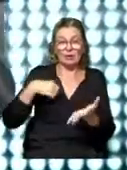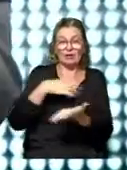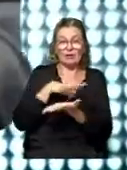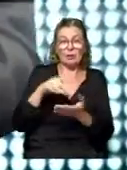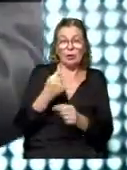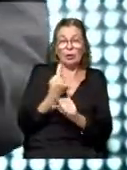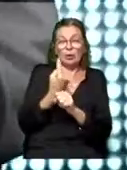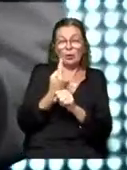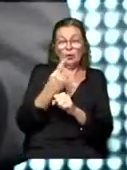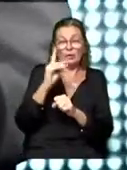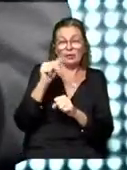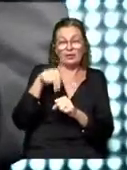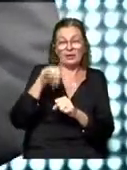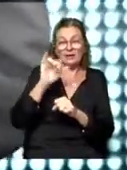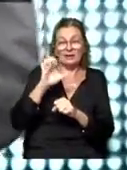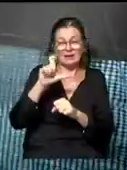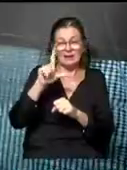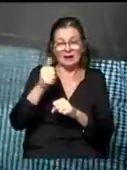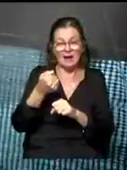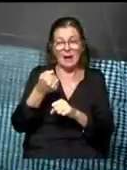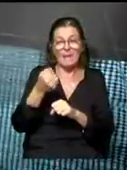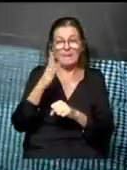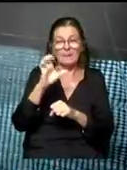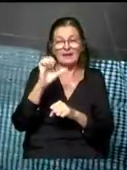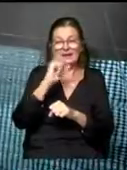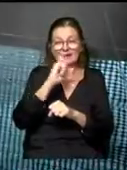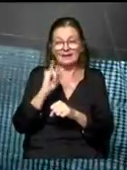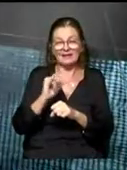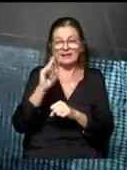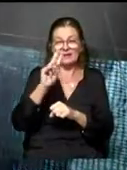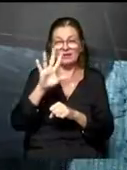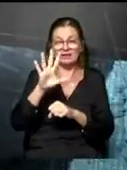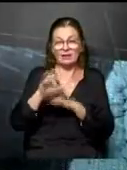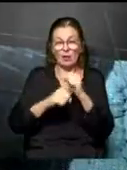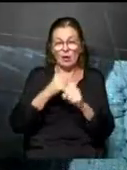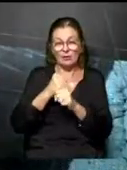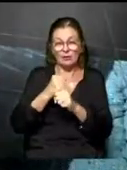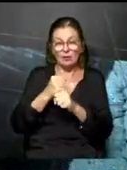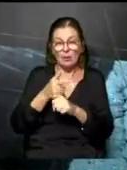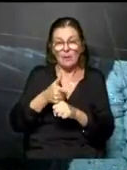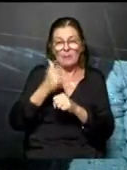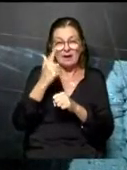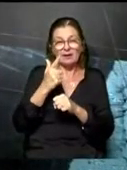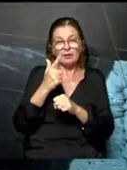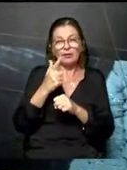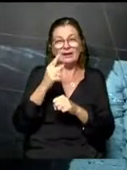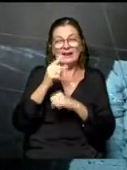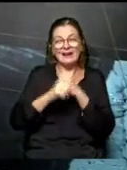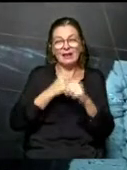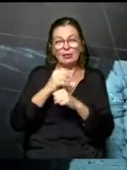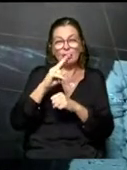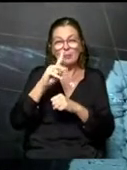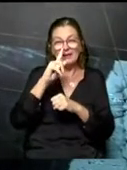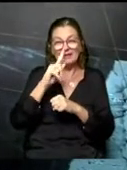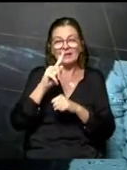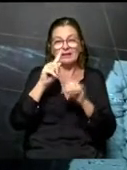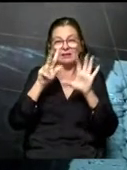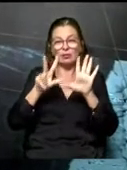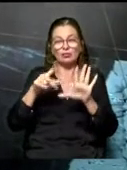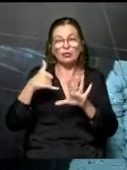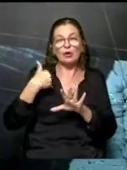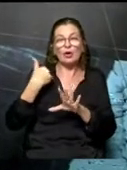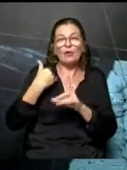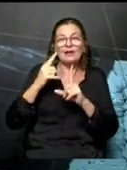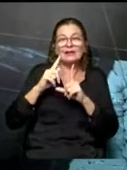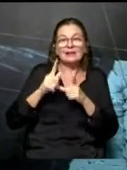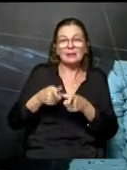de ellos es el de Daniela Pérez, de 25 años, uh-huh. Falleció asesinada de un disparo en 2018, una joven que estuvo en algún momento